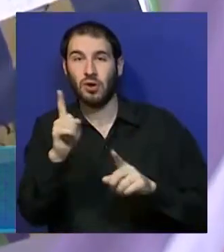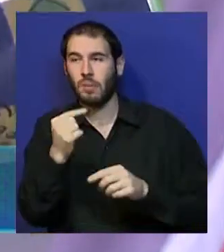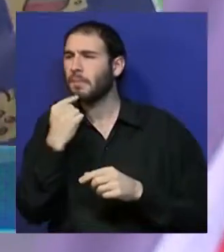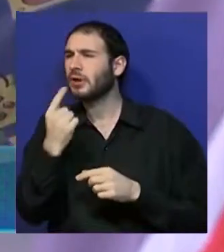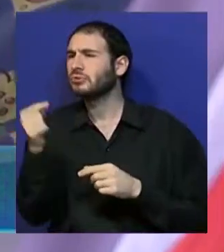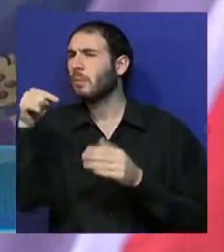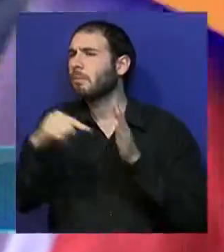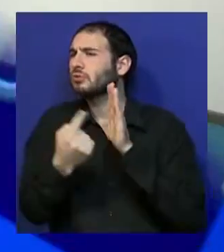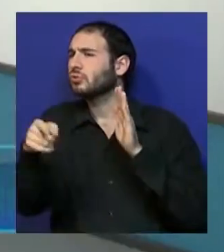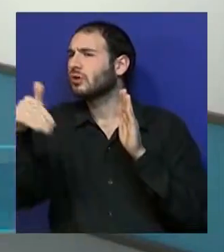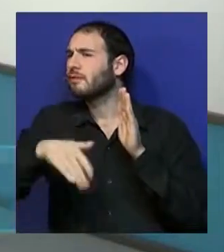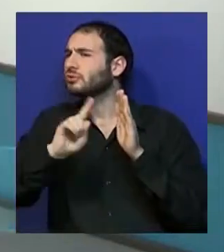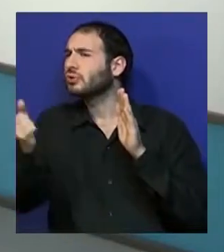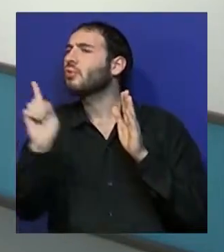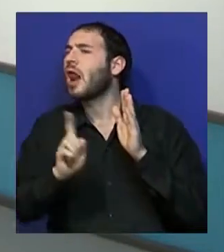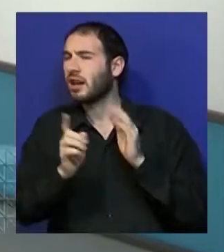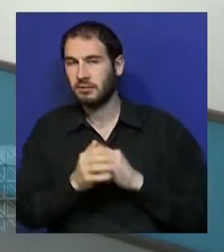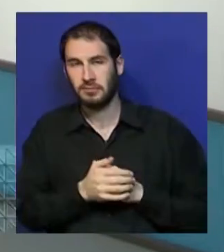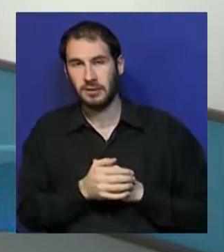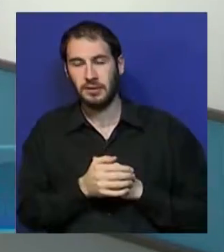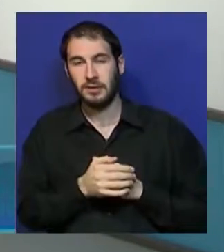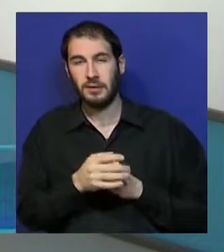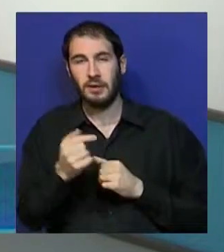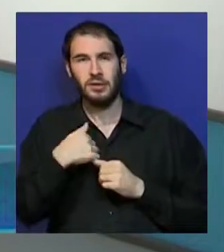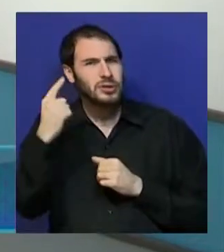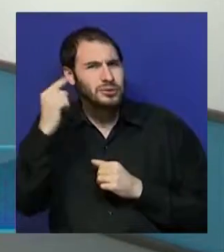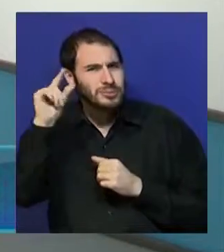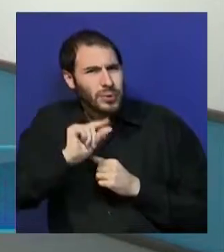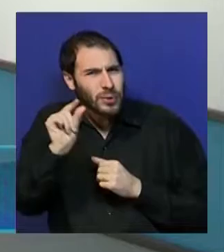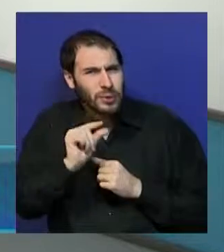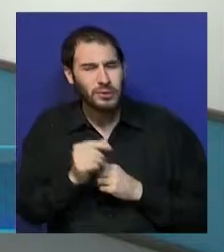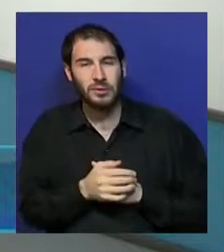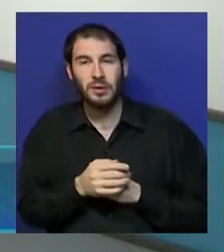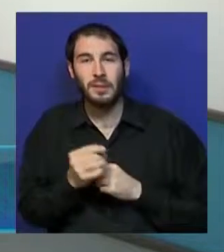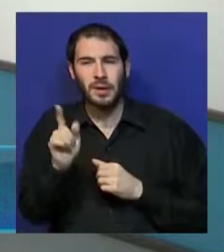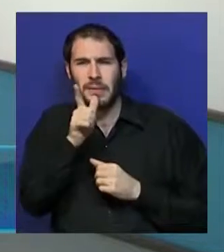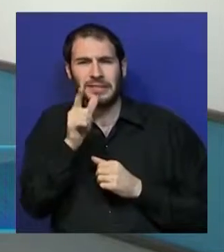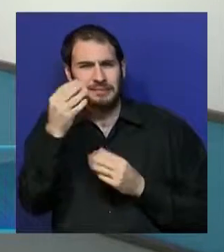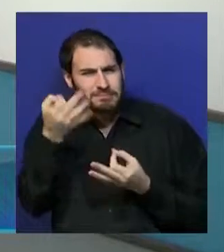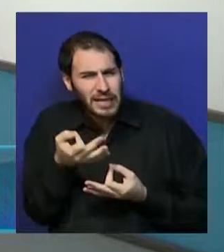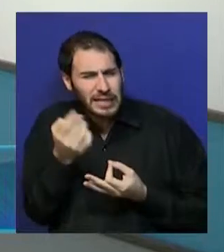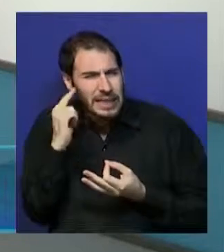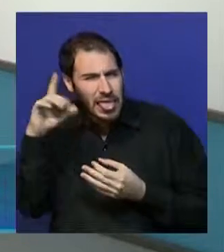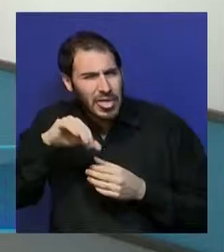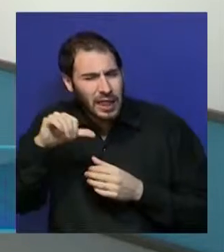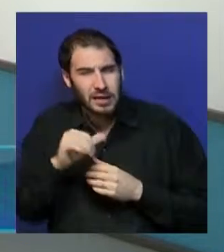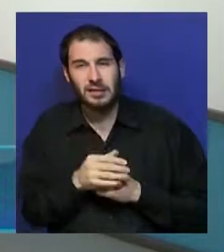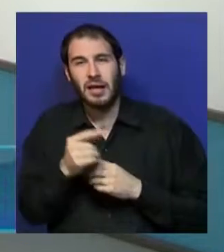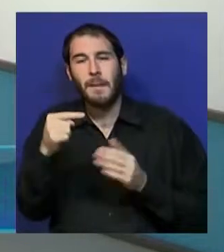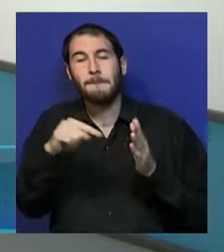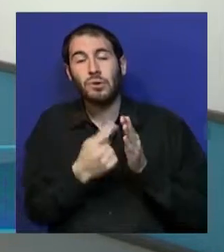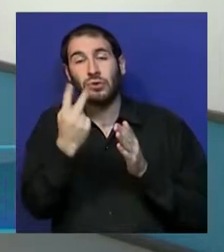serían los puntos en los que va a votar negativo? Mira, escucho muy bajito, pero si entendí bien, sí. El